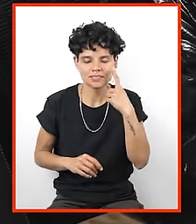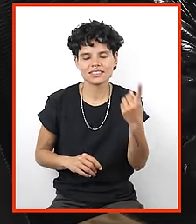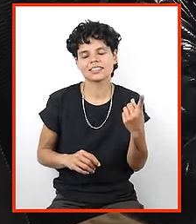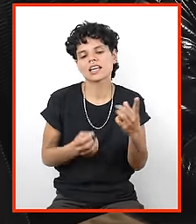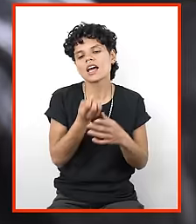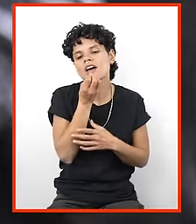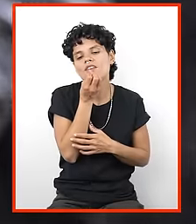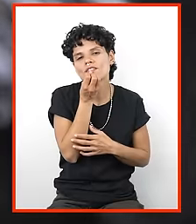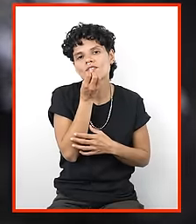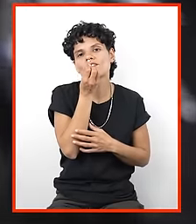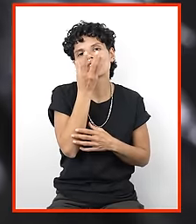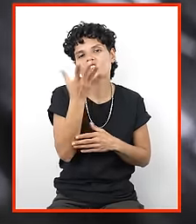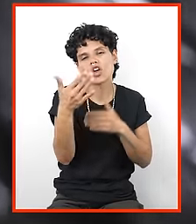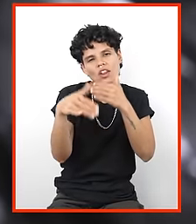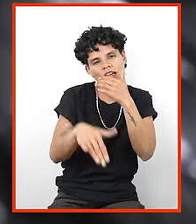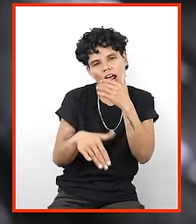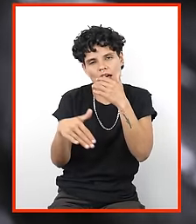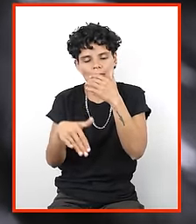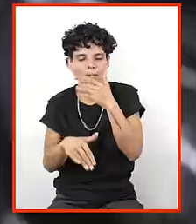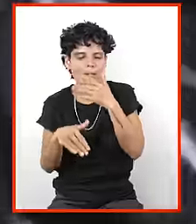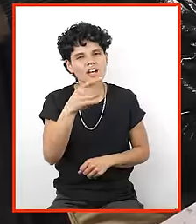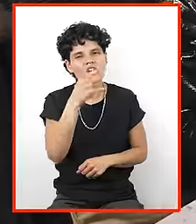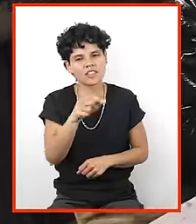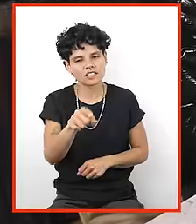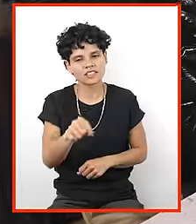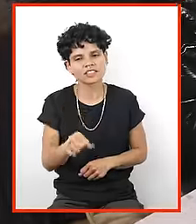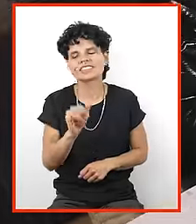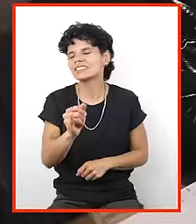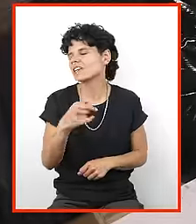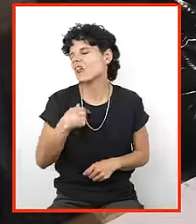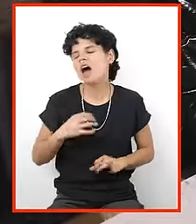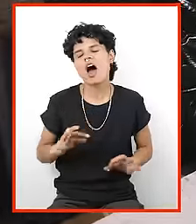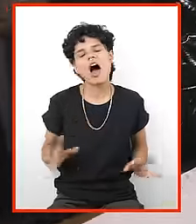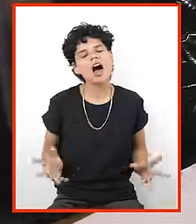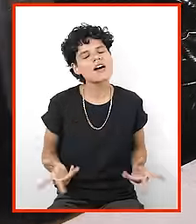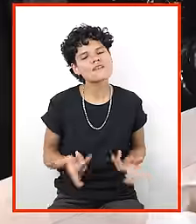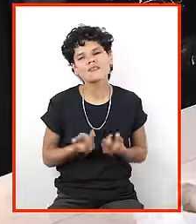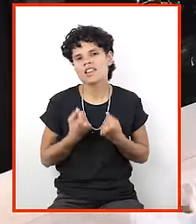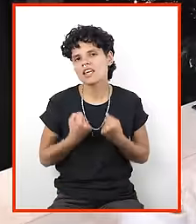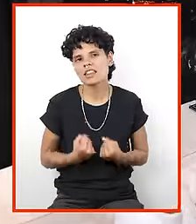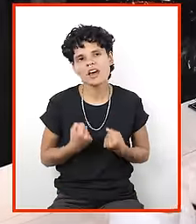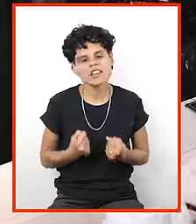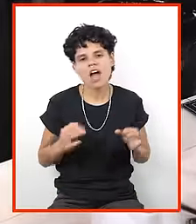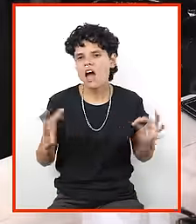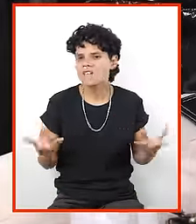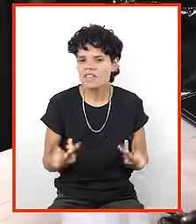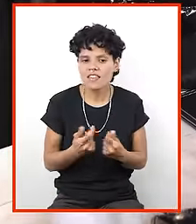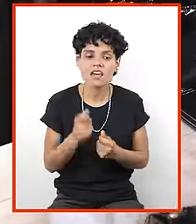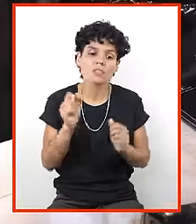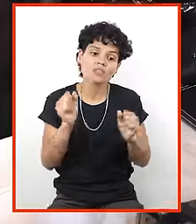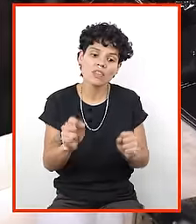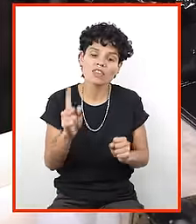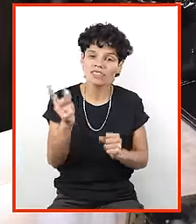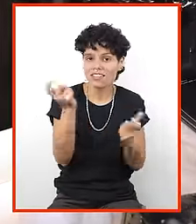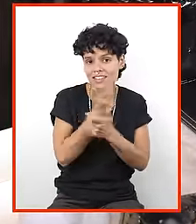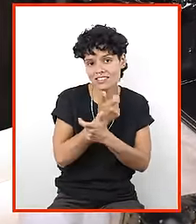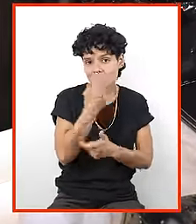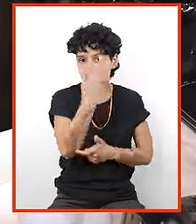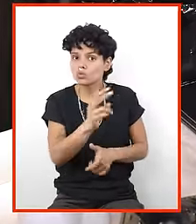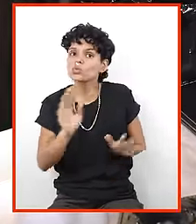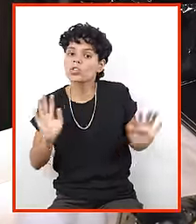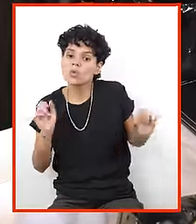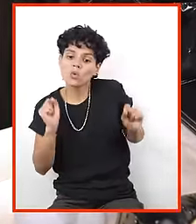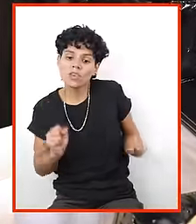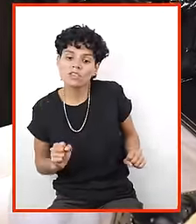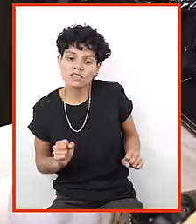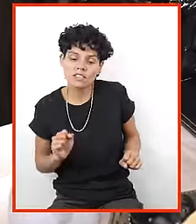quien trabajar. Linda la florcita. Es muy talentosa. Podría ser una de las risas, tendrías que identificarla. Podría ser